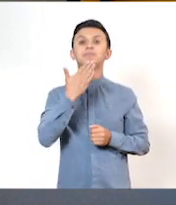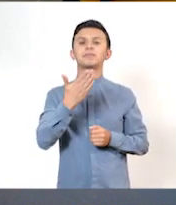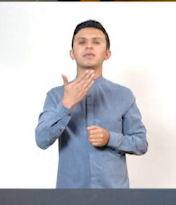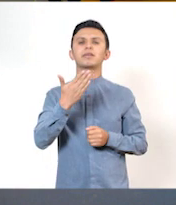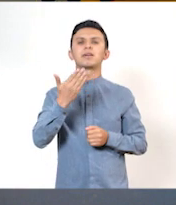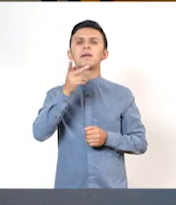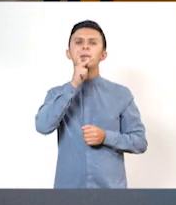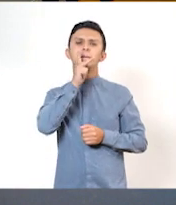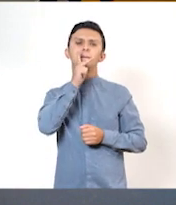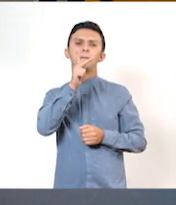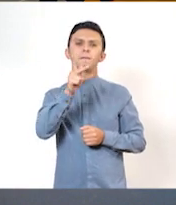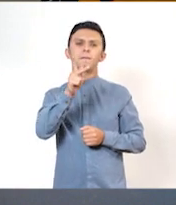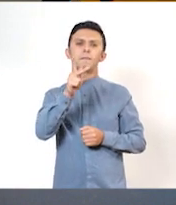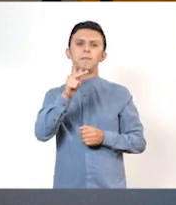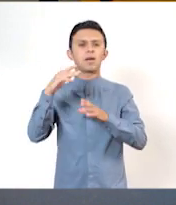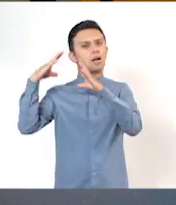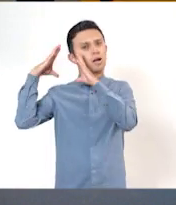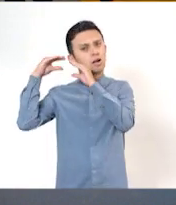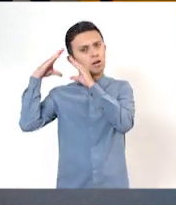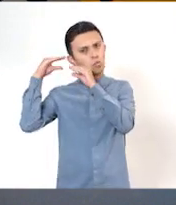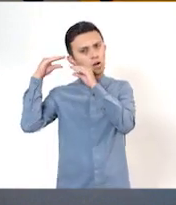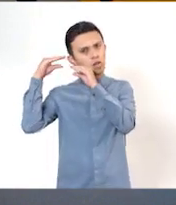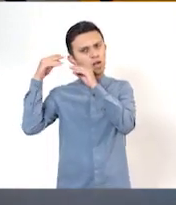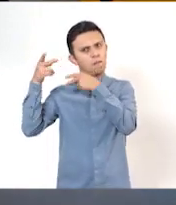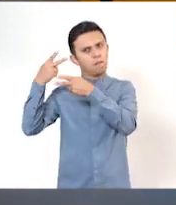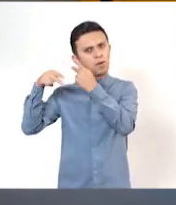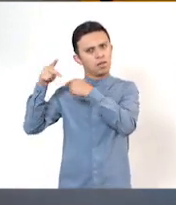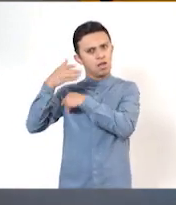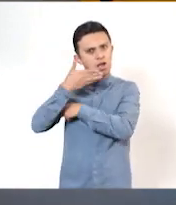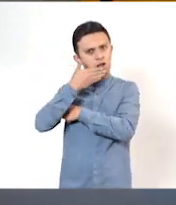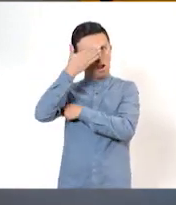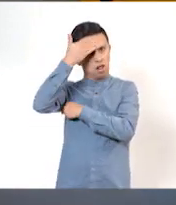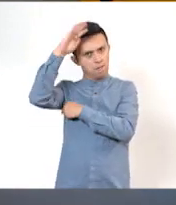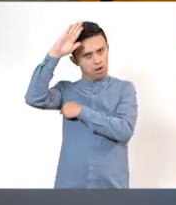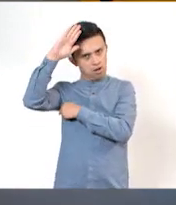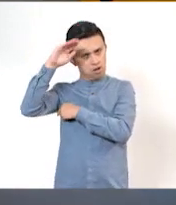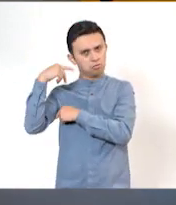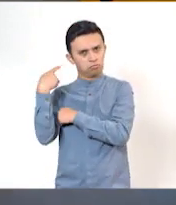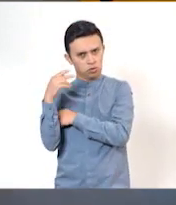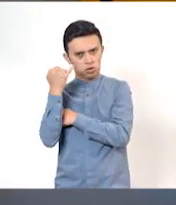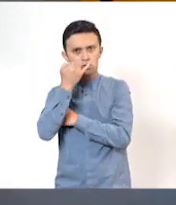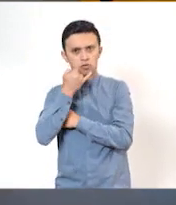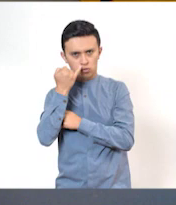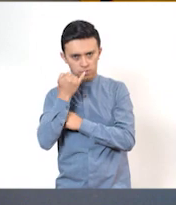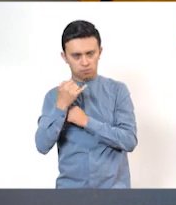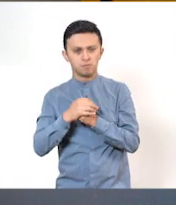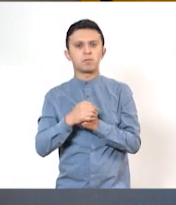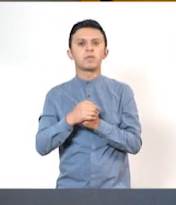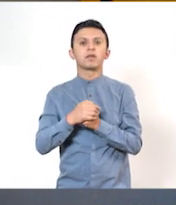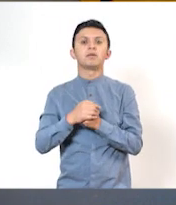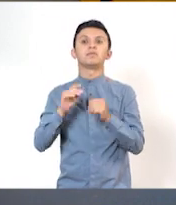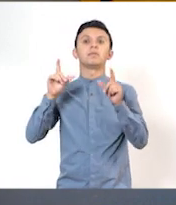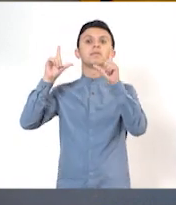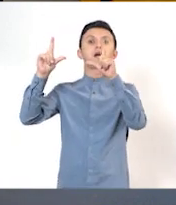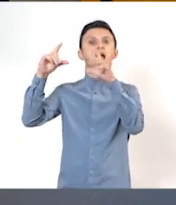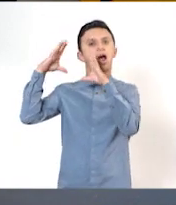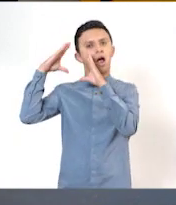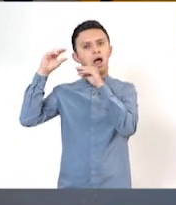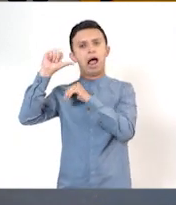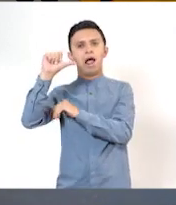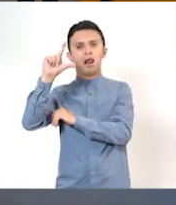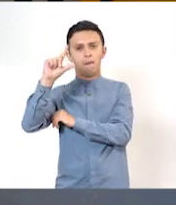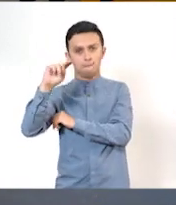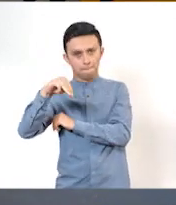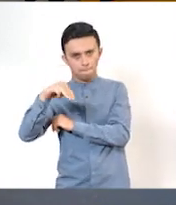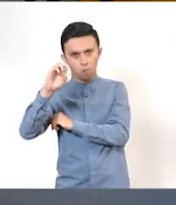Muy bien. Pues la palabra almohada sé que viene del árabe. Colgamos almohada en